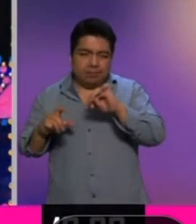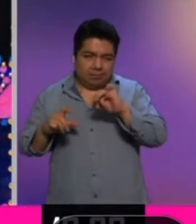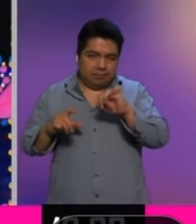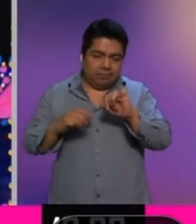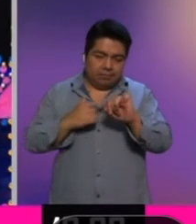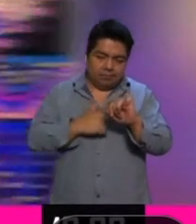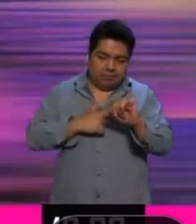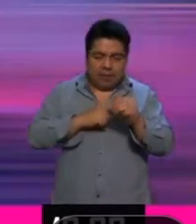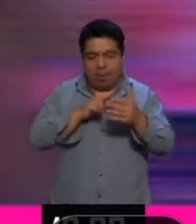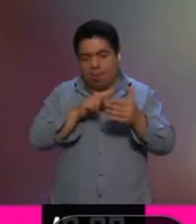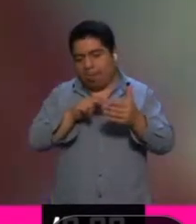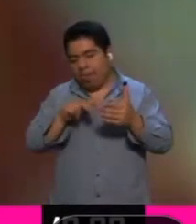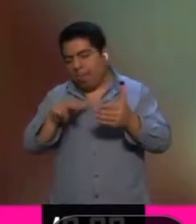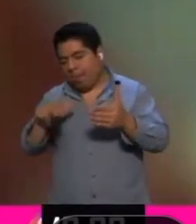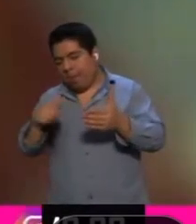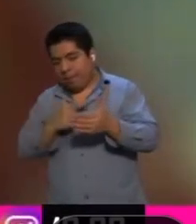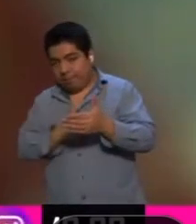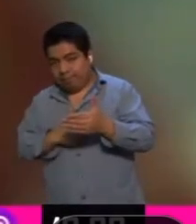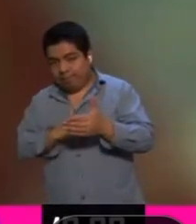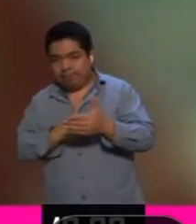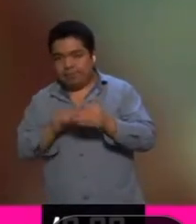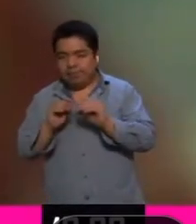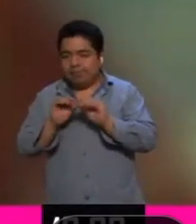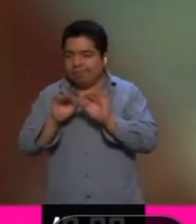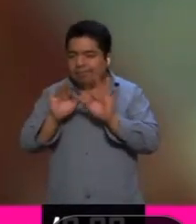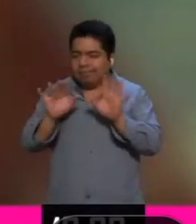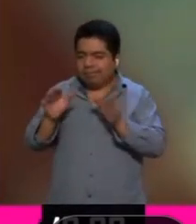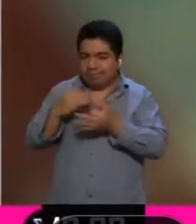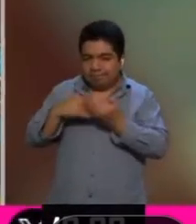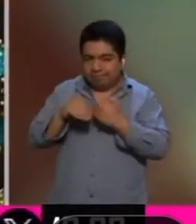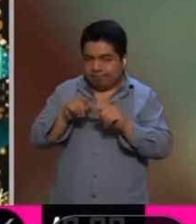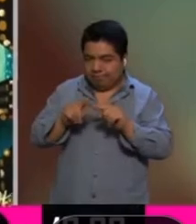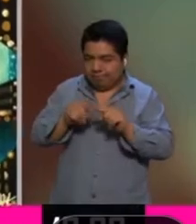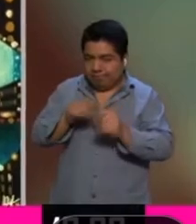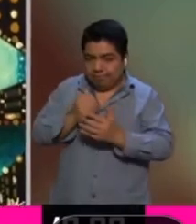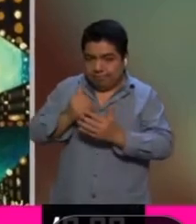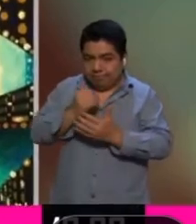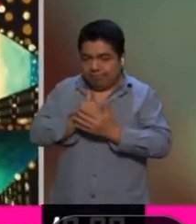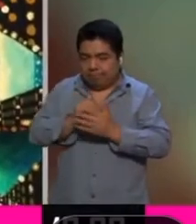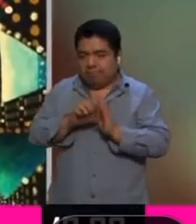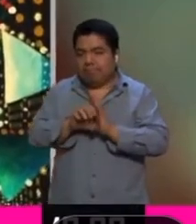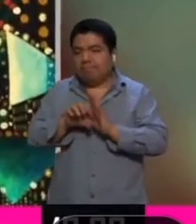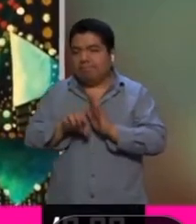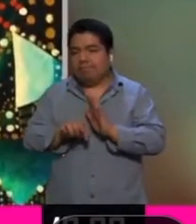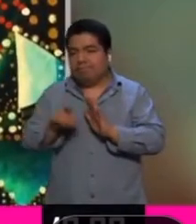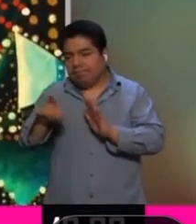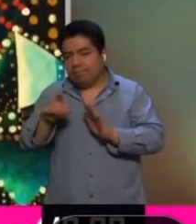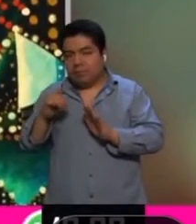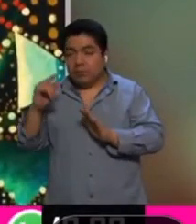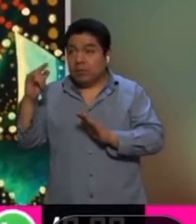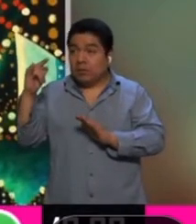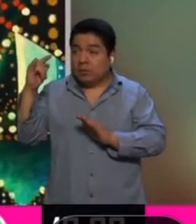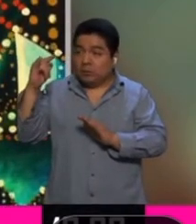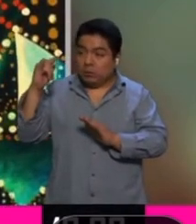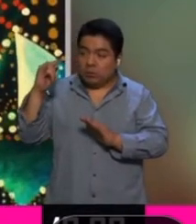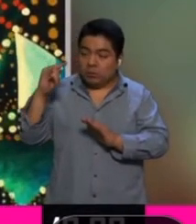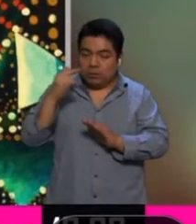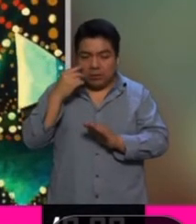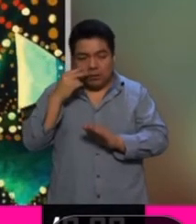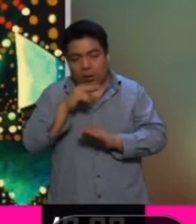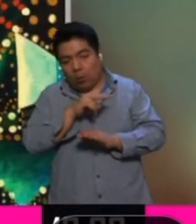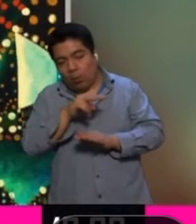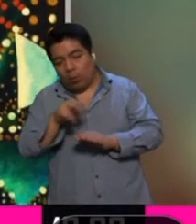me gusta pintar, como que me gustan mucho los brillos de la ciudad, así. Me encanta cómo brilla. Por ejemplo, vienes desde avión en la noche. Y parece un guante